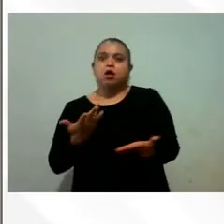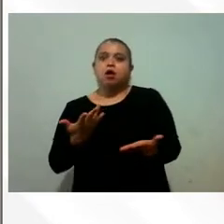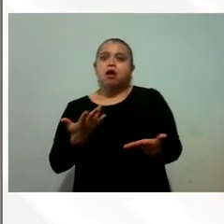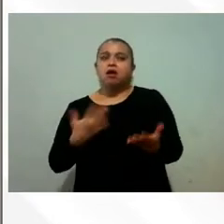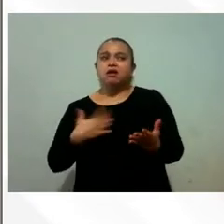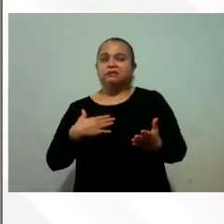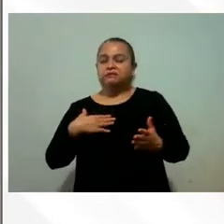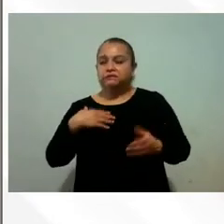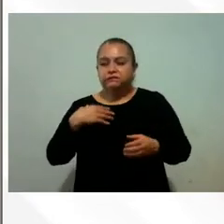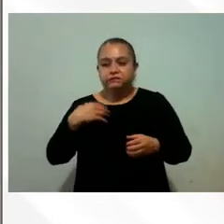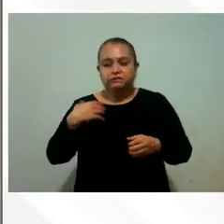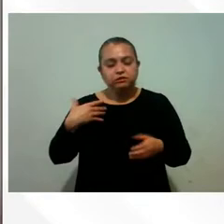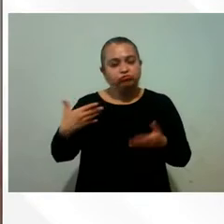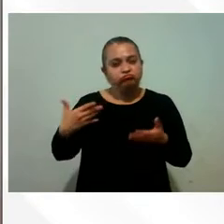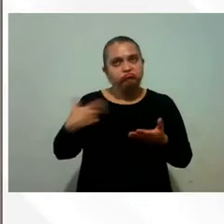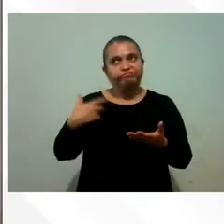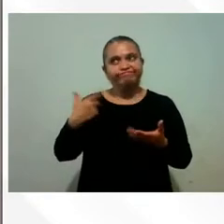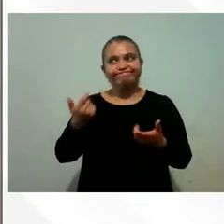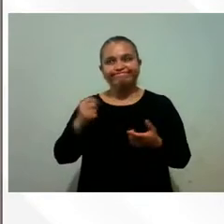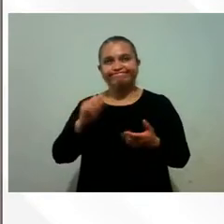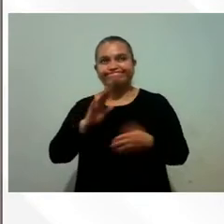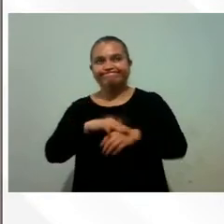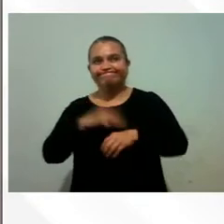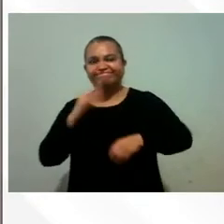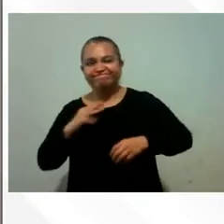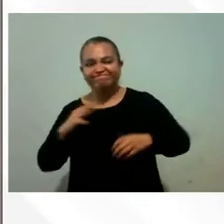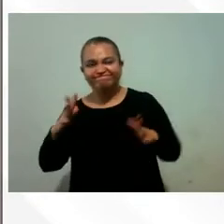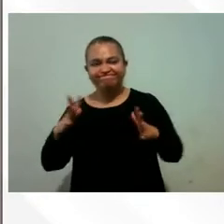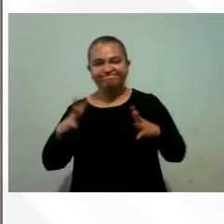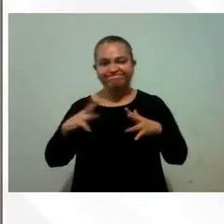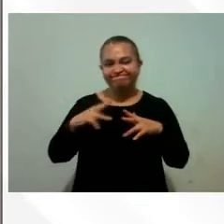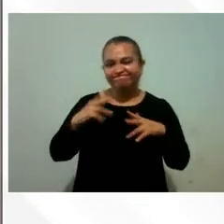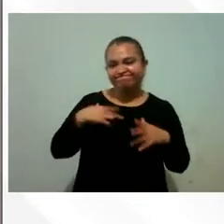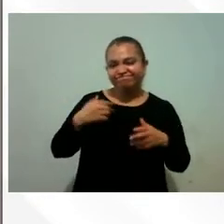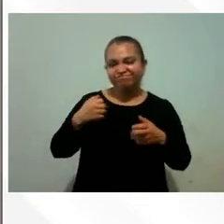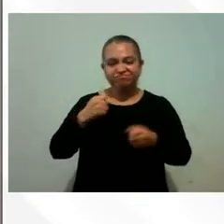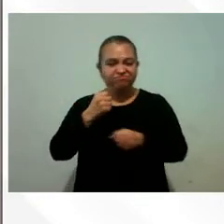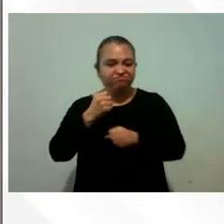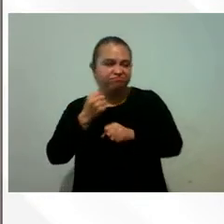Ser más competitivos más que construir colectivamente.